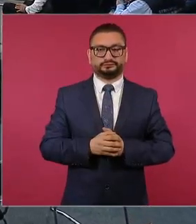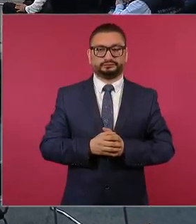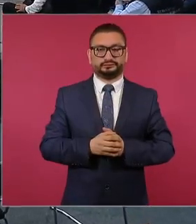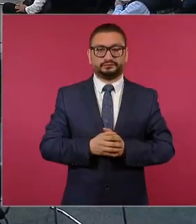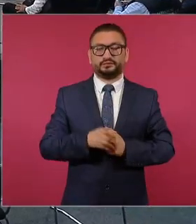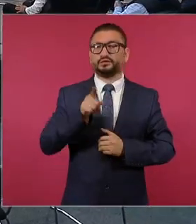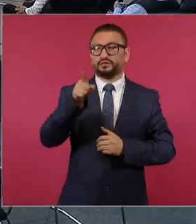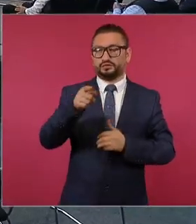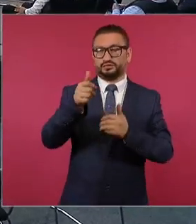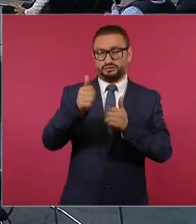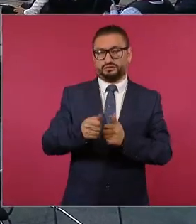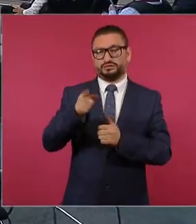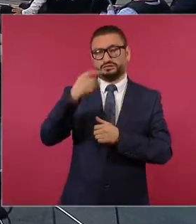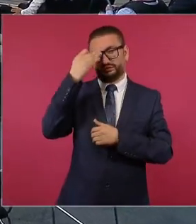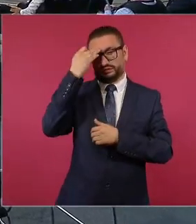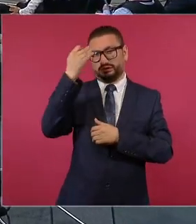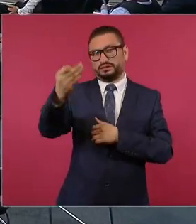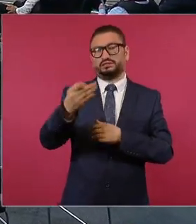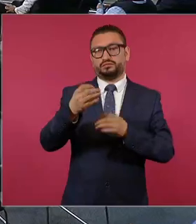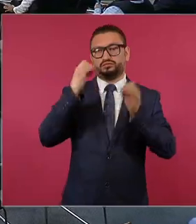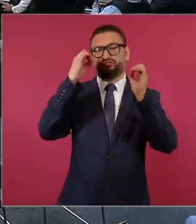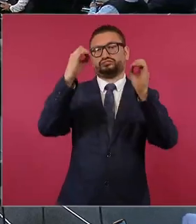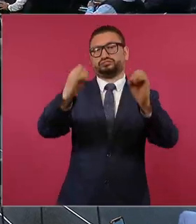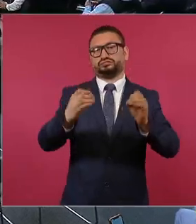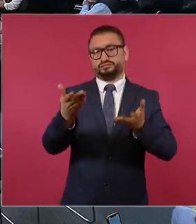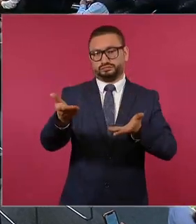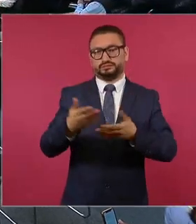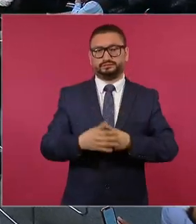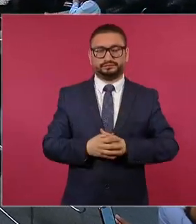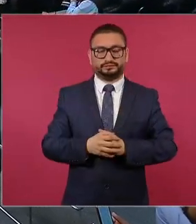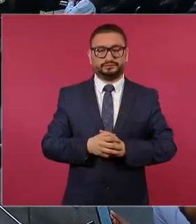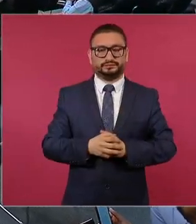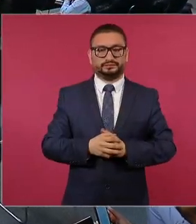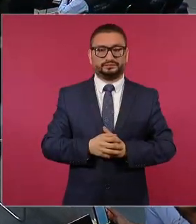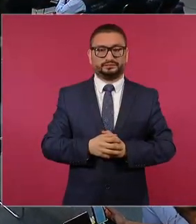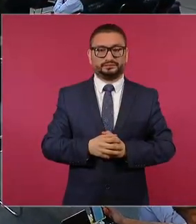Quédate, tú ya tiene tiempo que no esté.